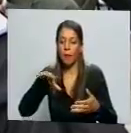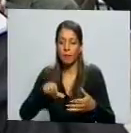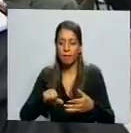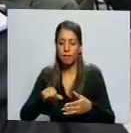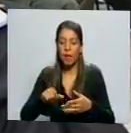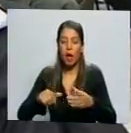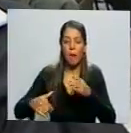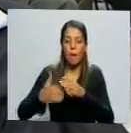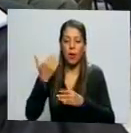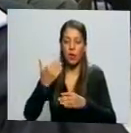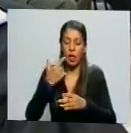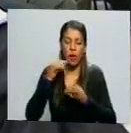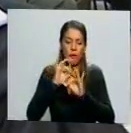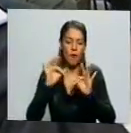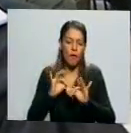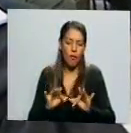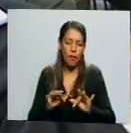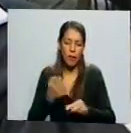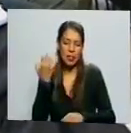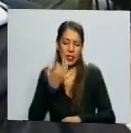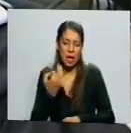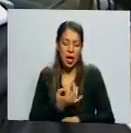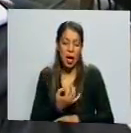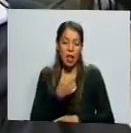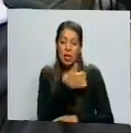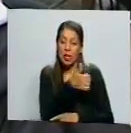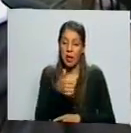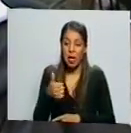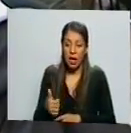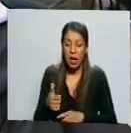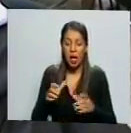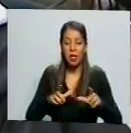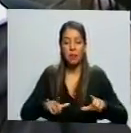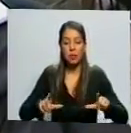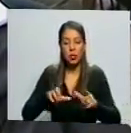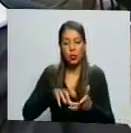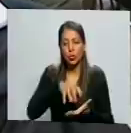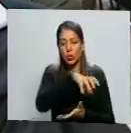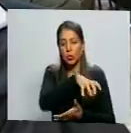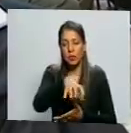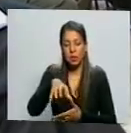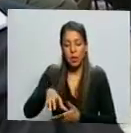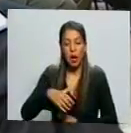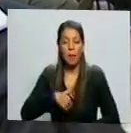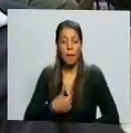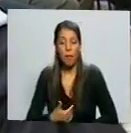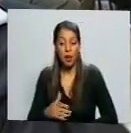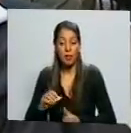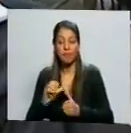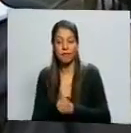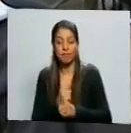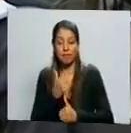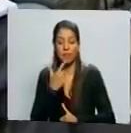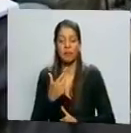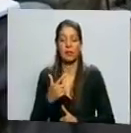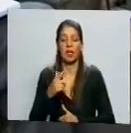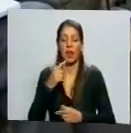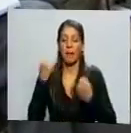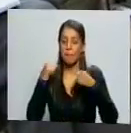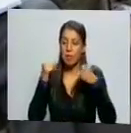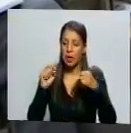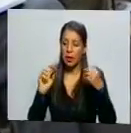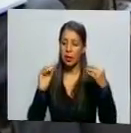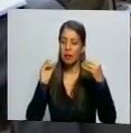de modalidades de realidad de cada sector, con lo cual se podría lograr la aplicación de esta